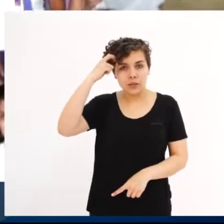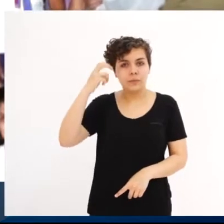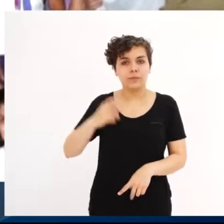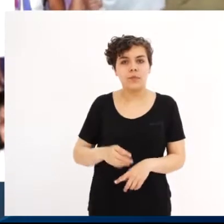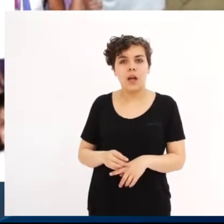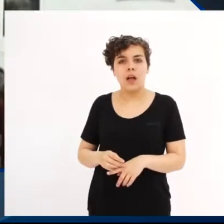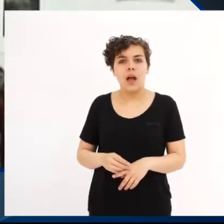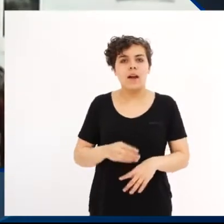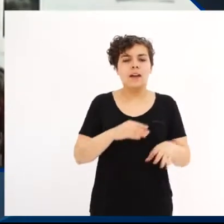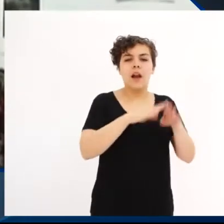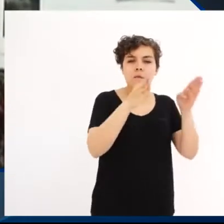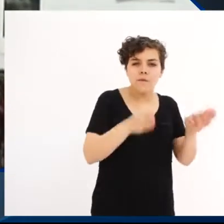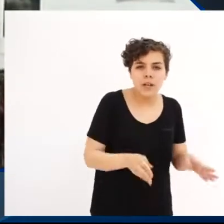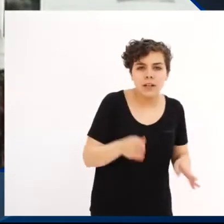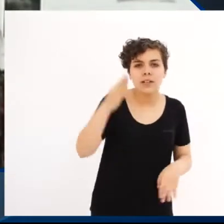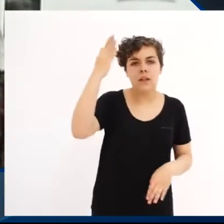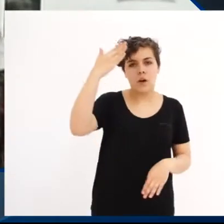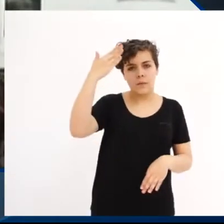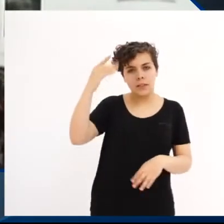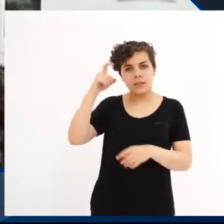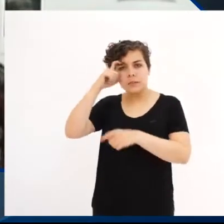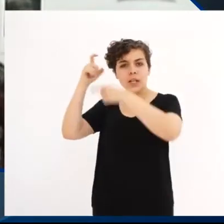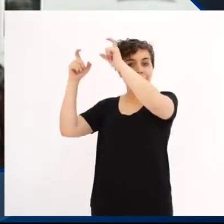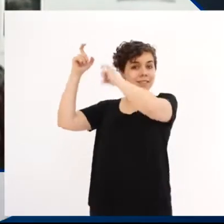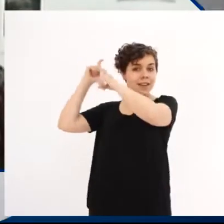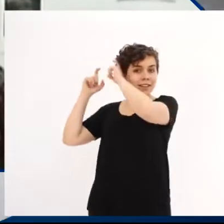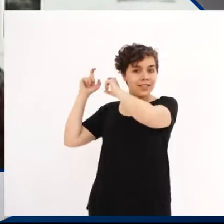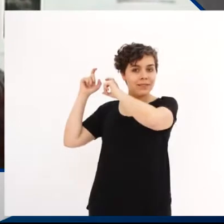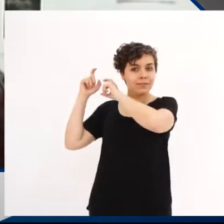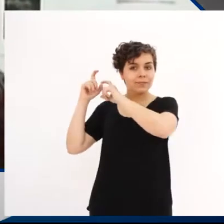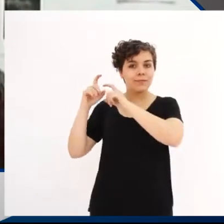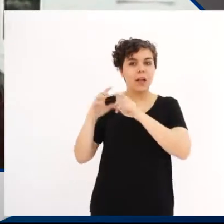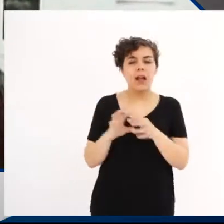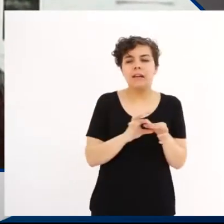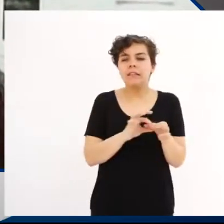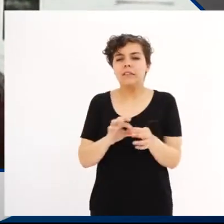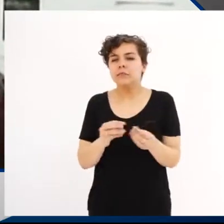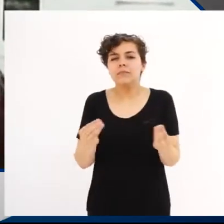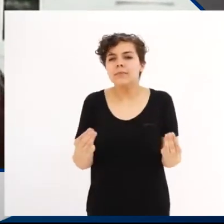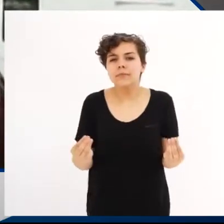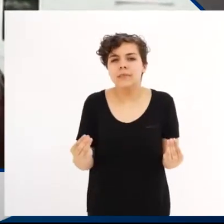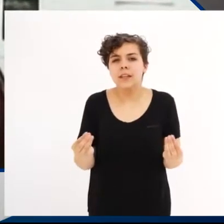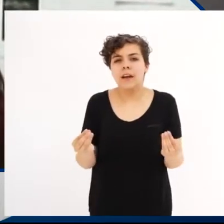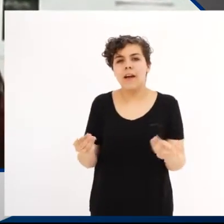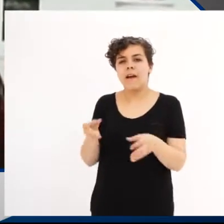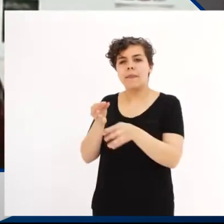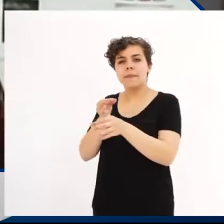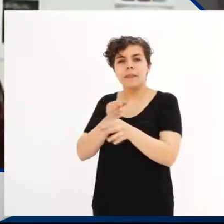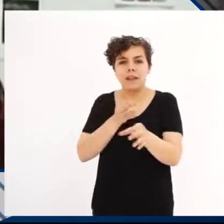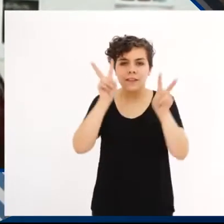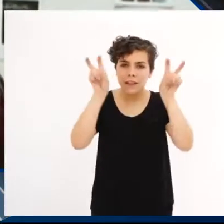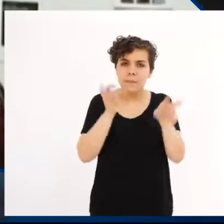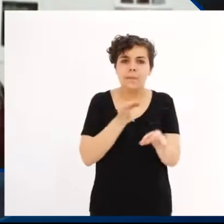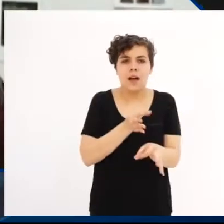que las conferencias, los paneles y las experiencias van a poner en valor esta cuestión del